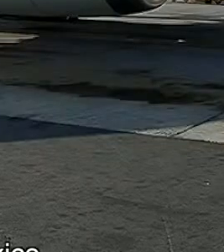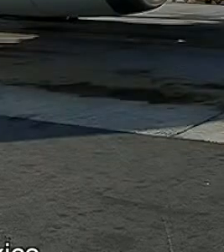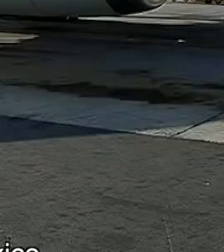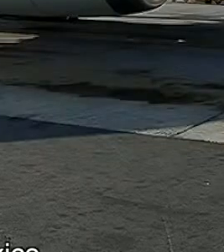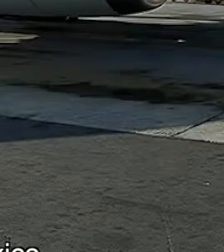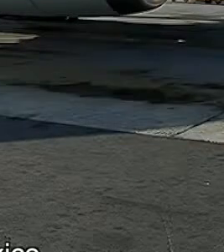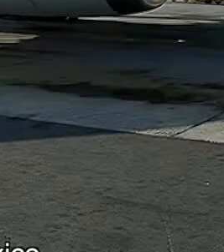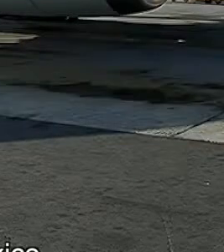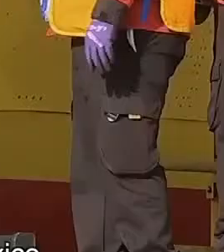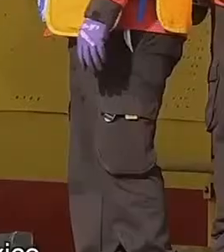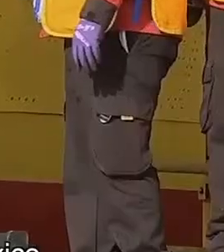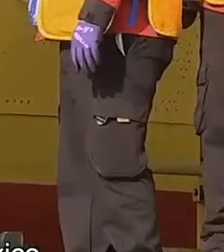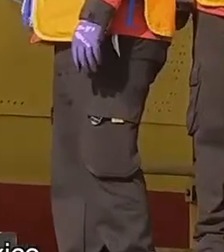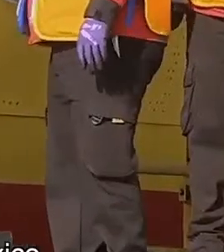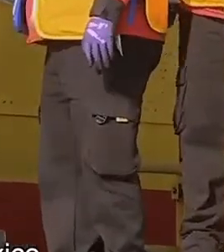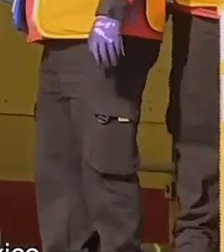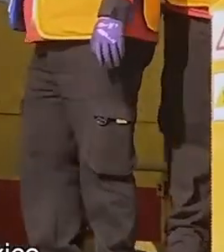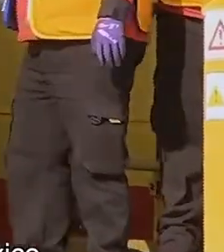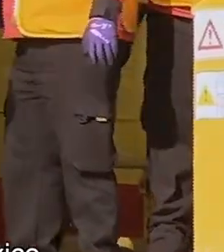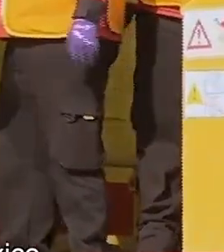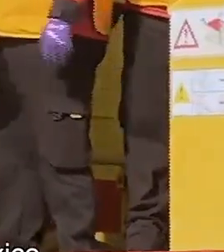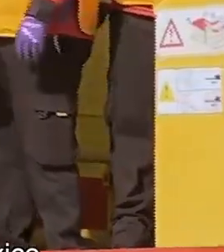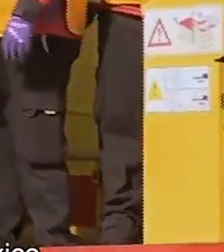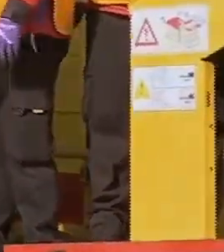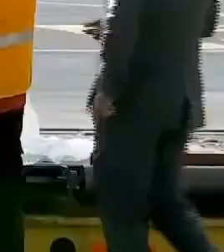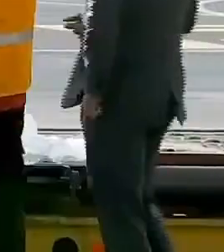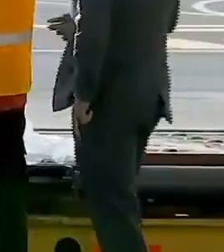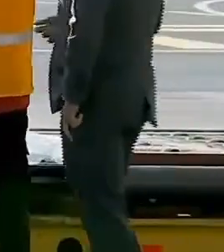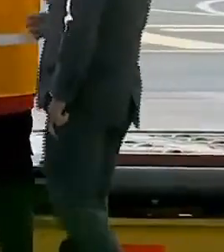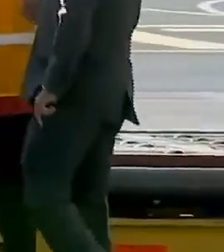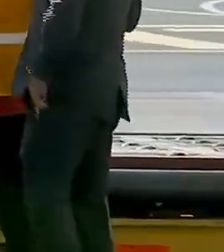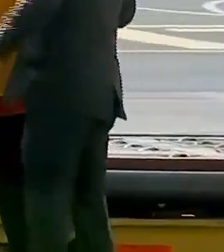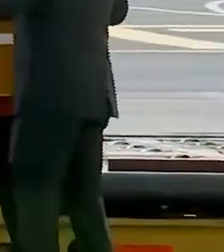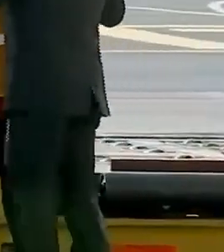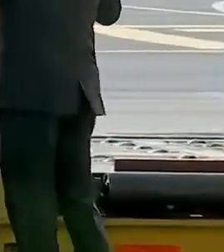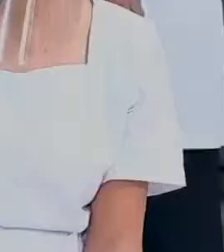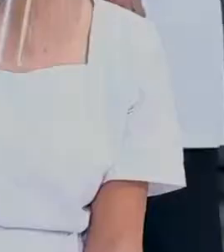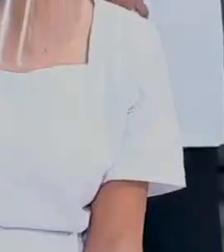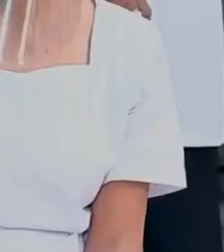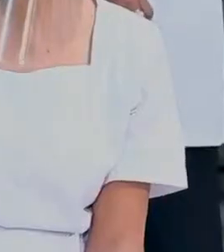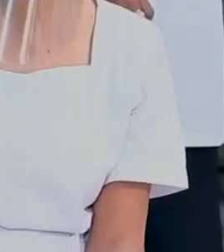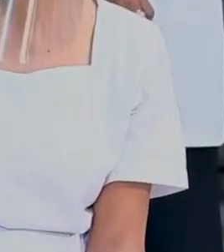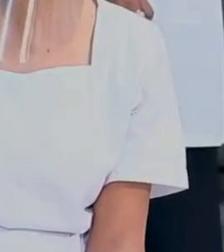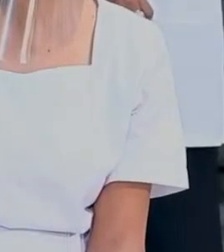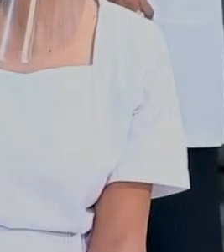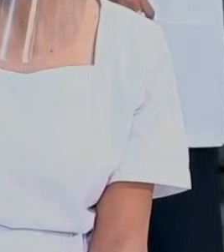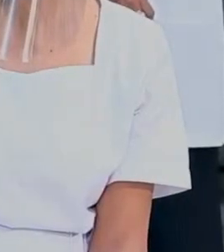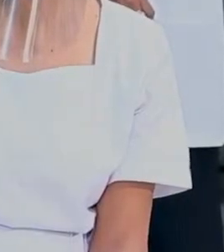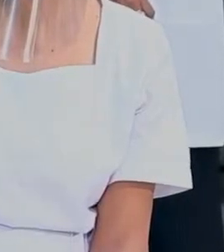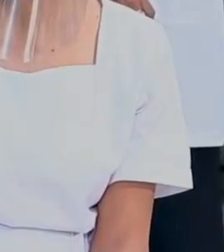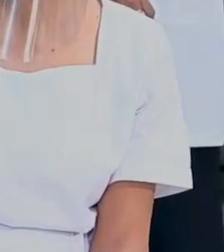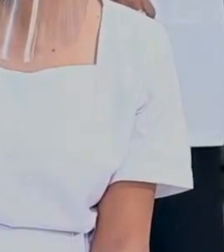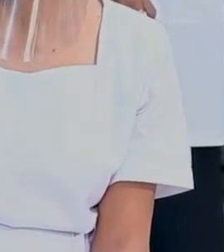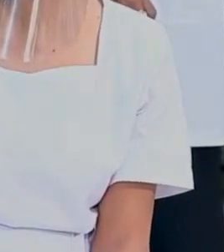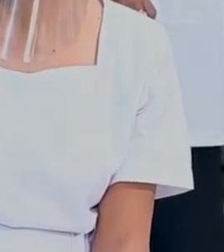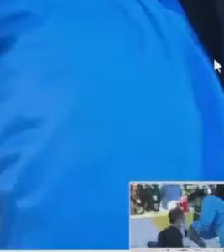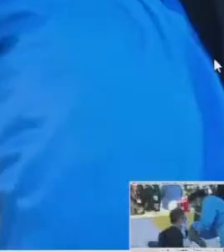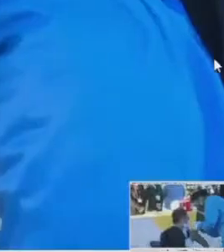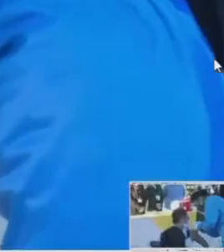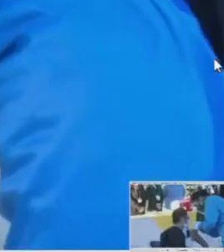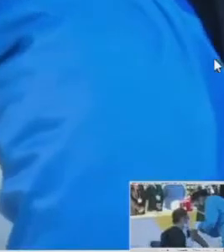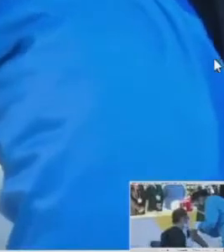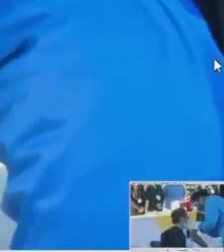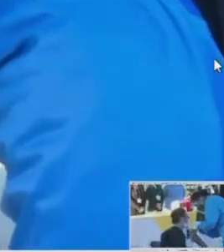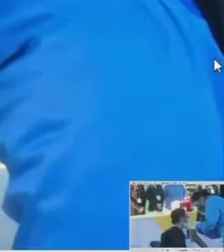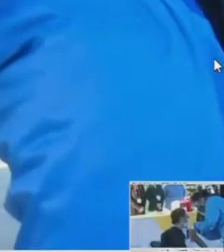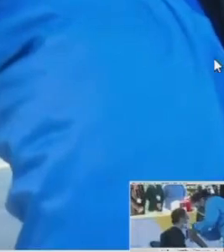La vacuna contra la COVID-19 ya está en México y durante los próximos meses llegarán millones de dosis más. La